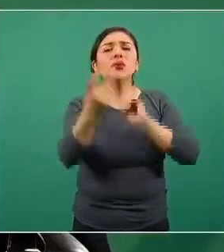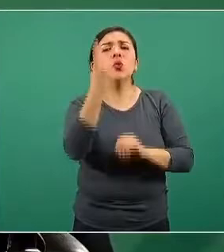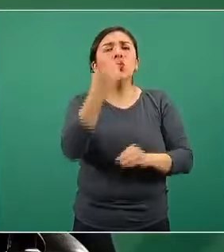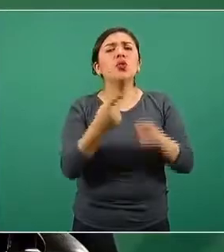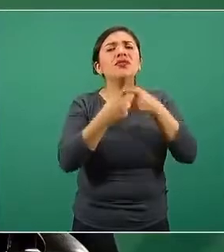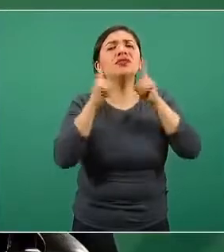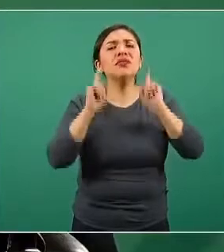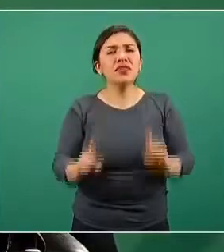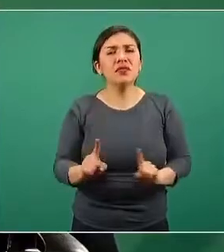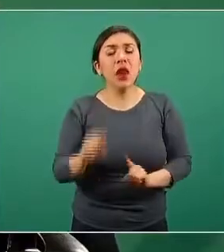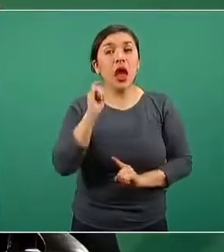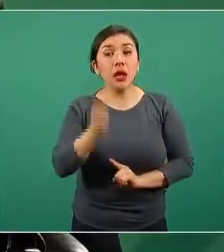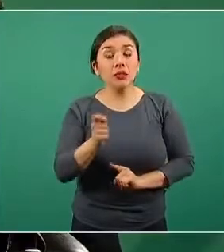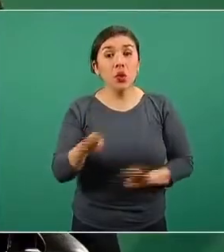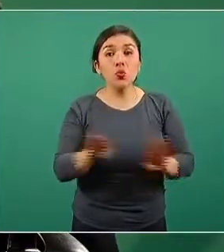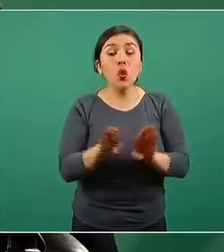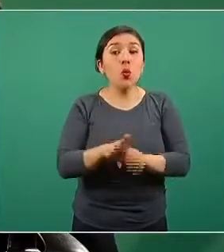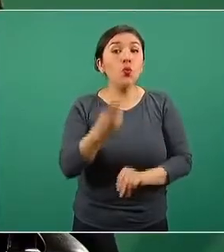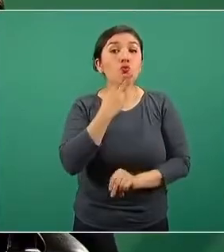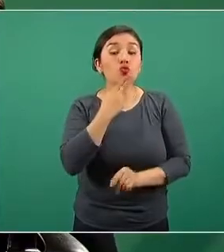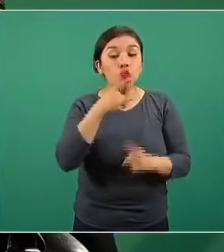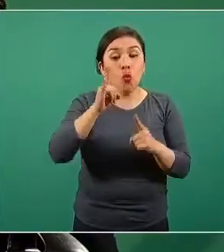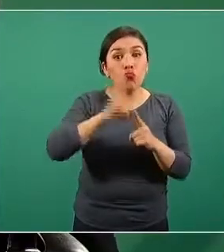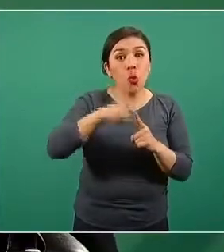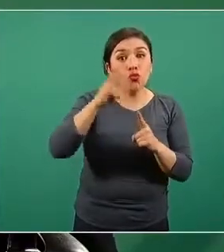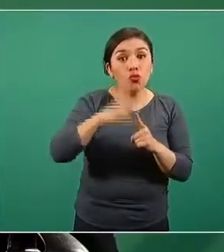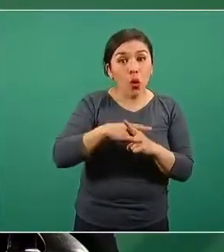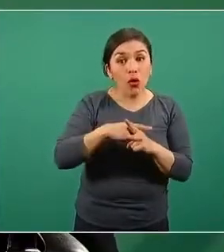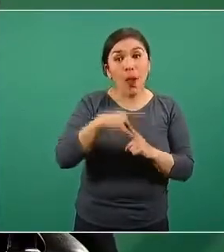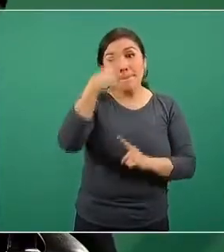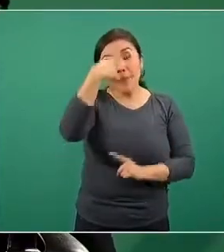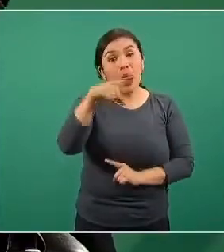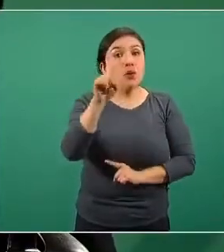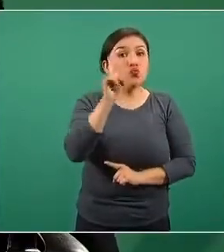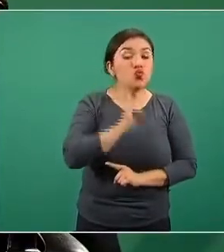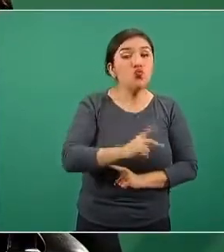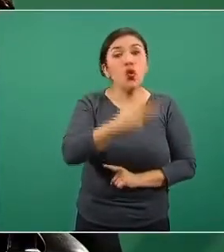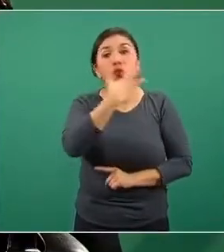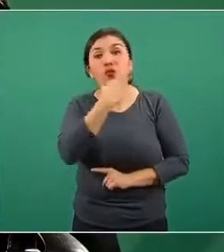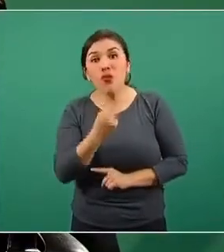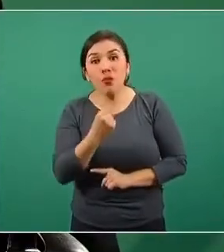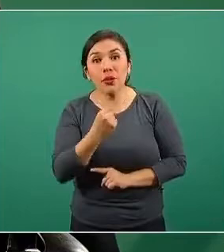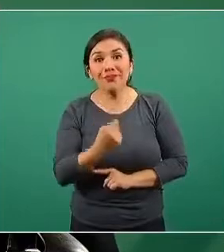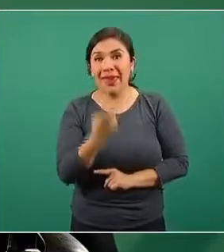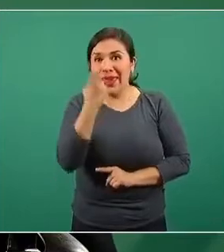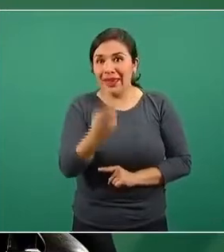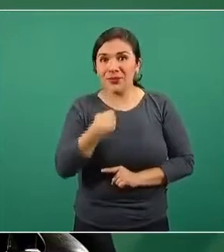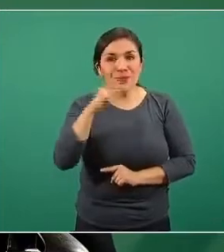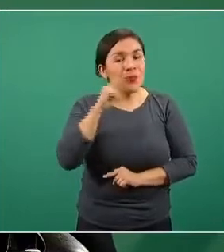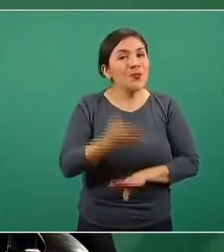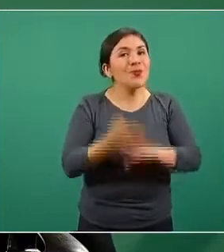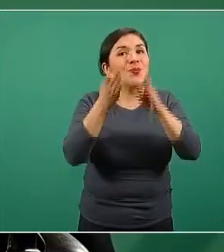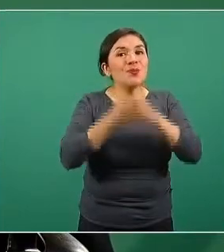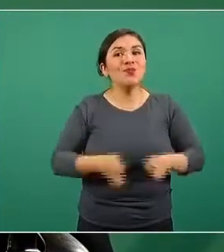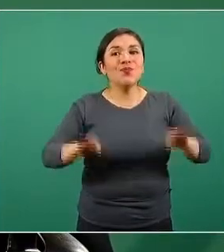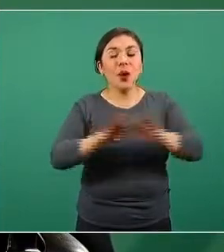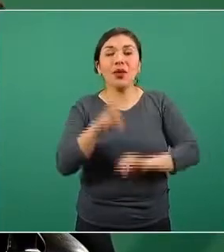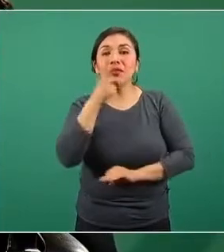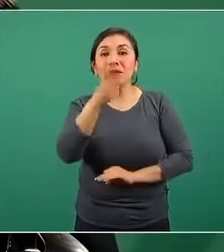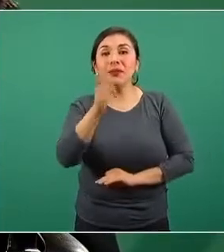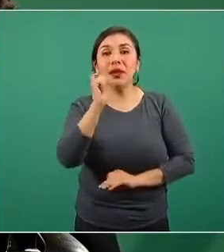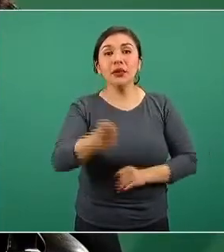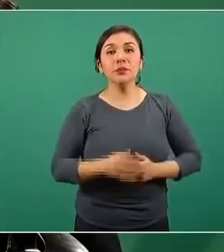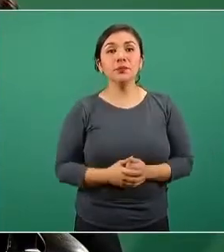que existe entre el uso del condón entre mujeres y hombres. Y me parece muy importante resaltar ahí